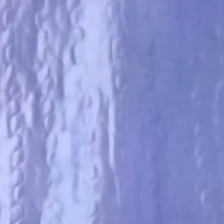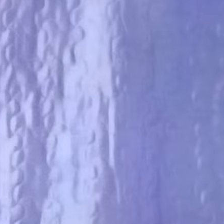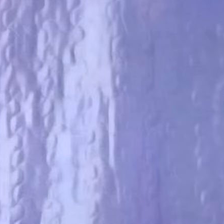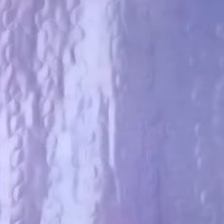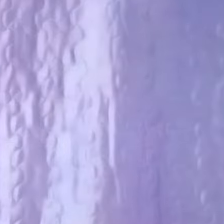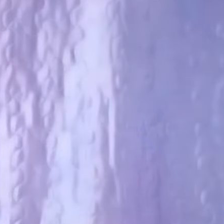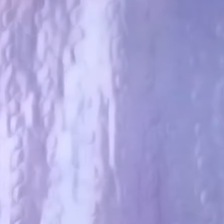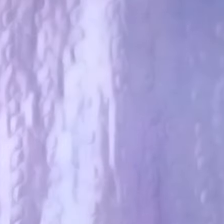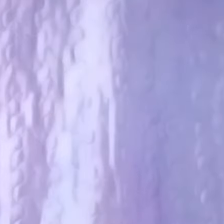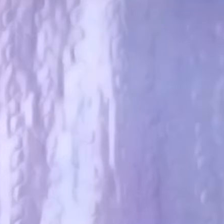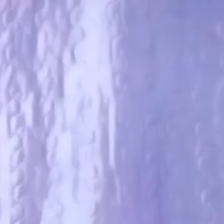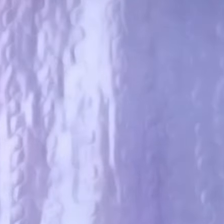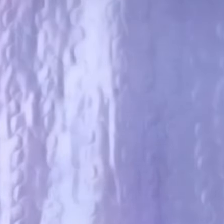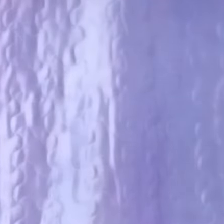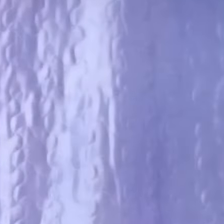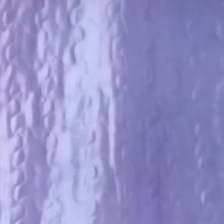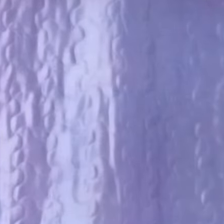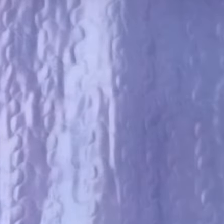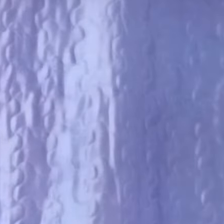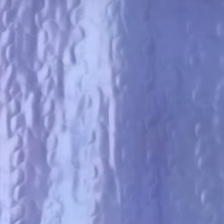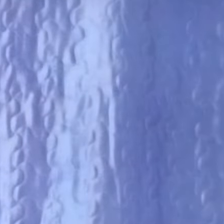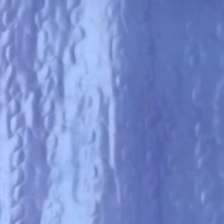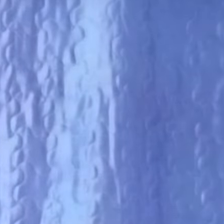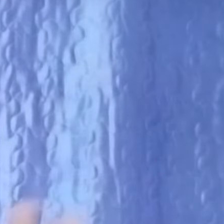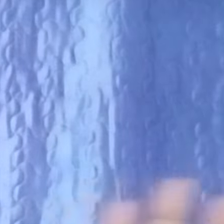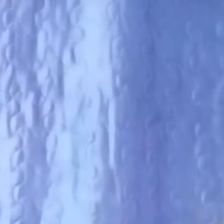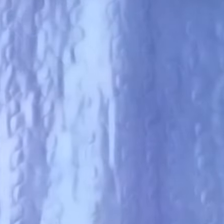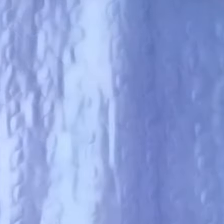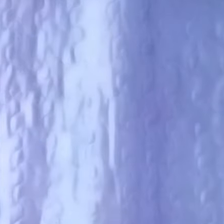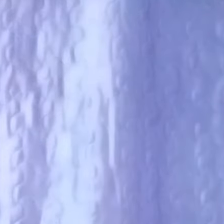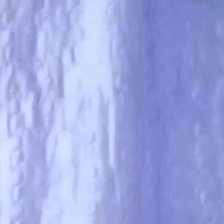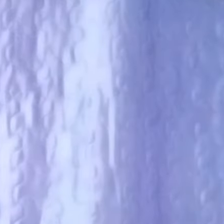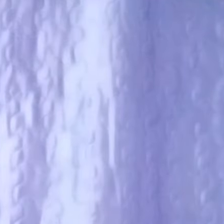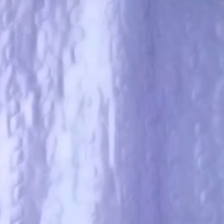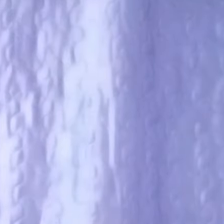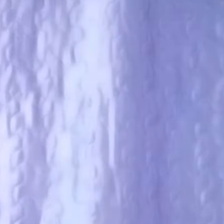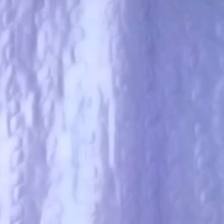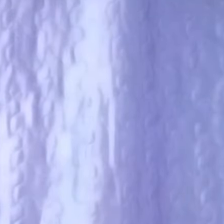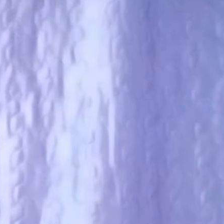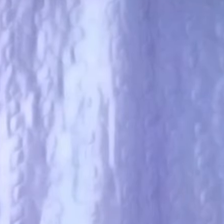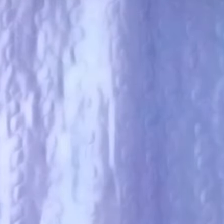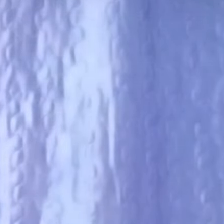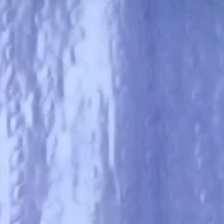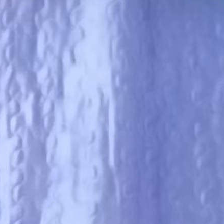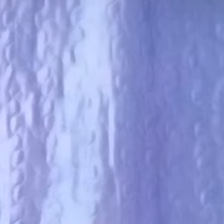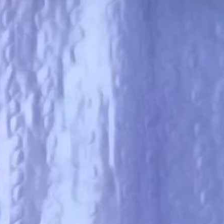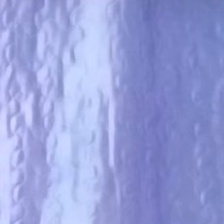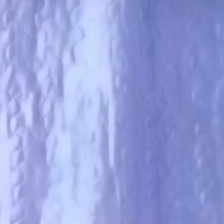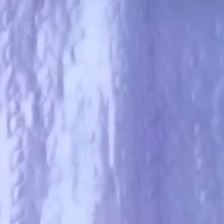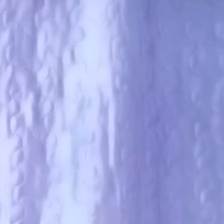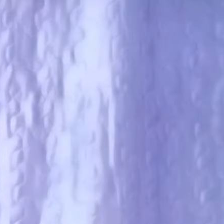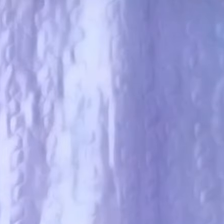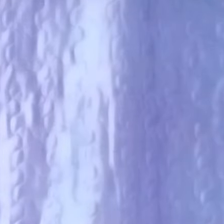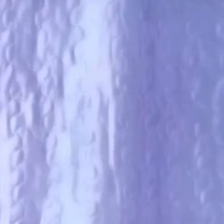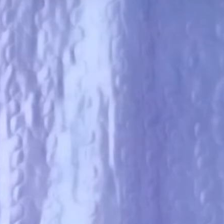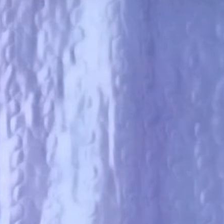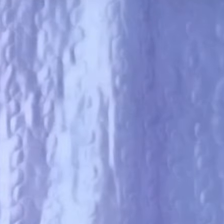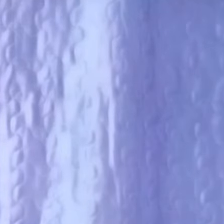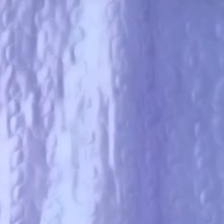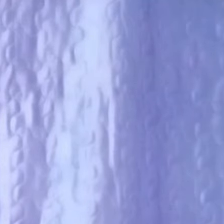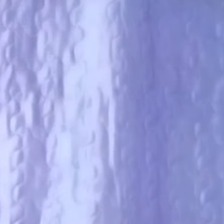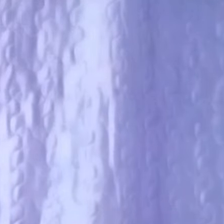o ha llegado a ser cotizado como de los mejores del mundo. Felicitarlos por eso. Y por